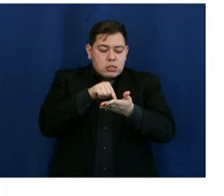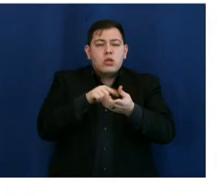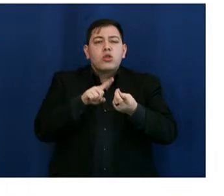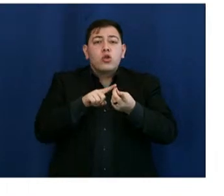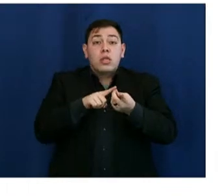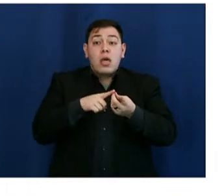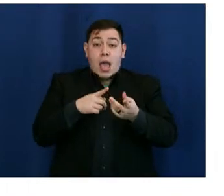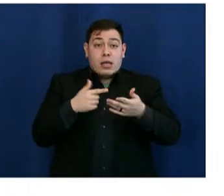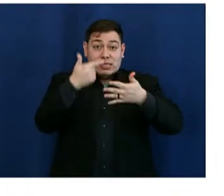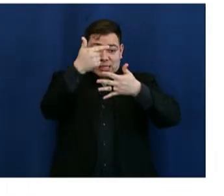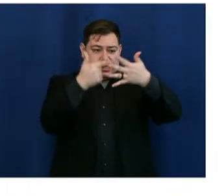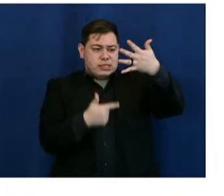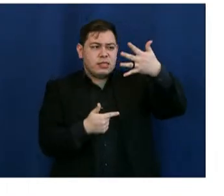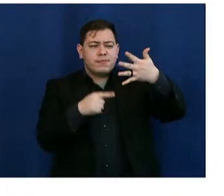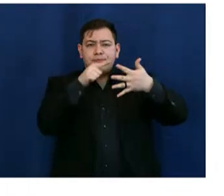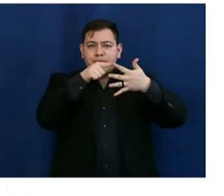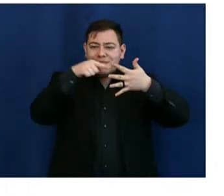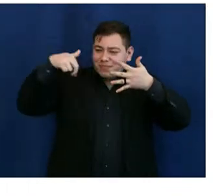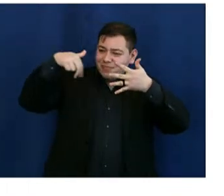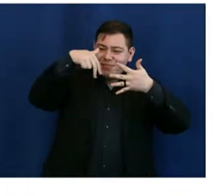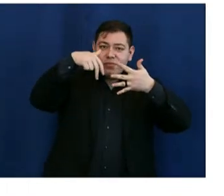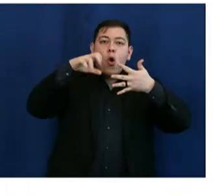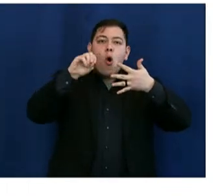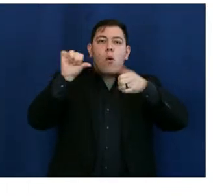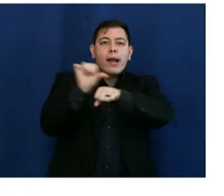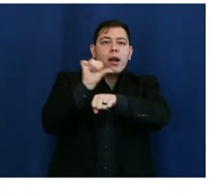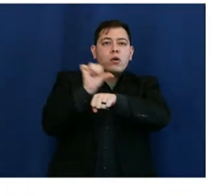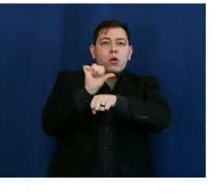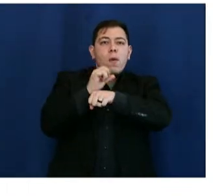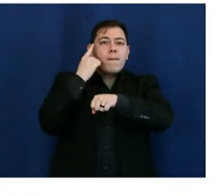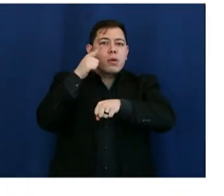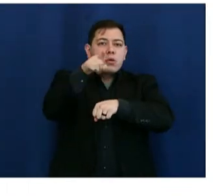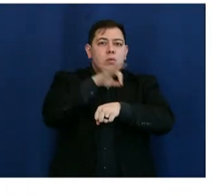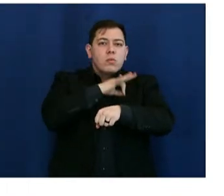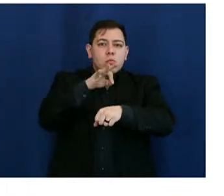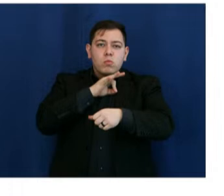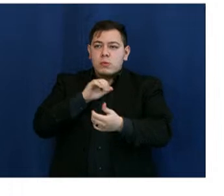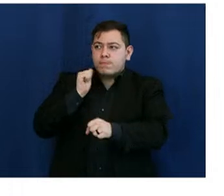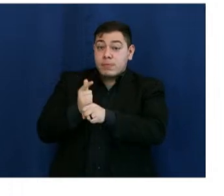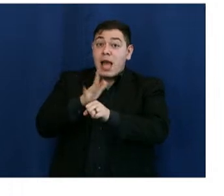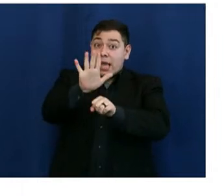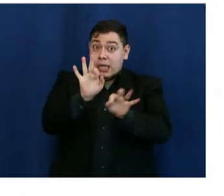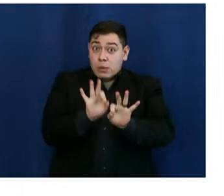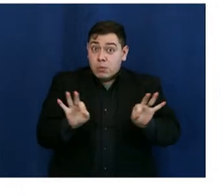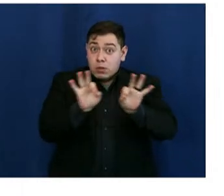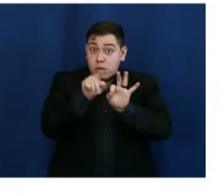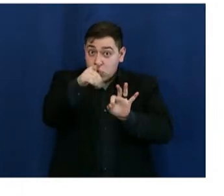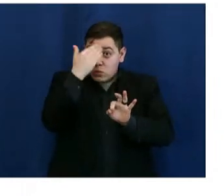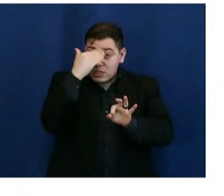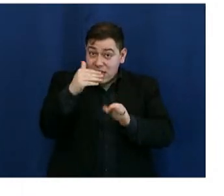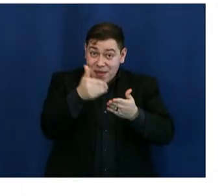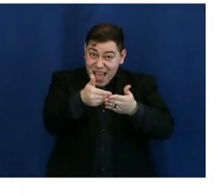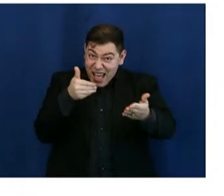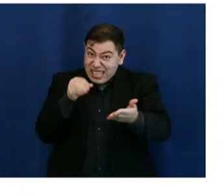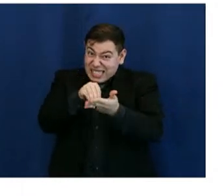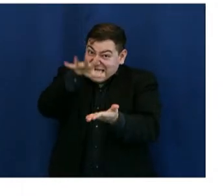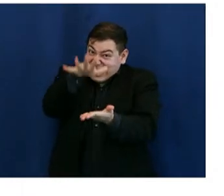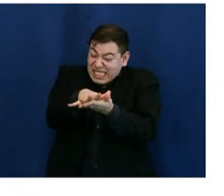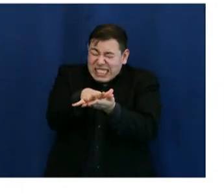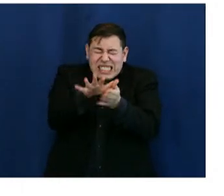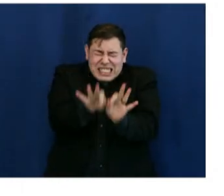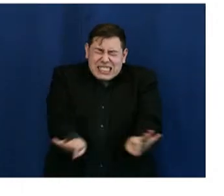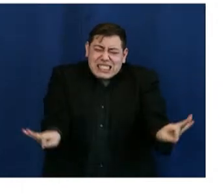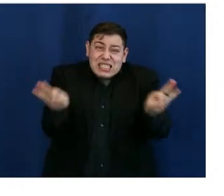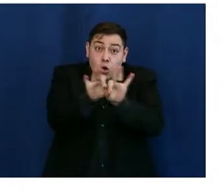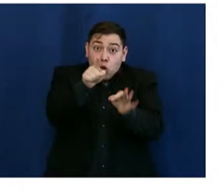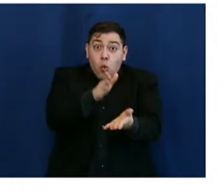medio de su carro o va caminando, ¿no? Es muy importante que todos sepan que necesitan cita previa antes de